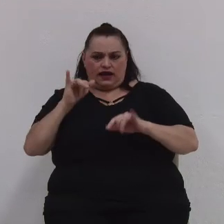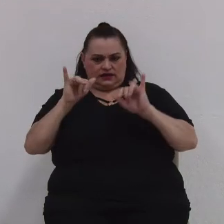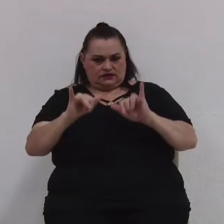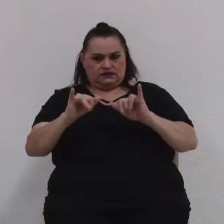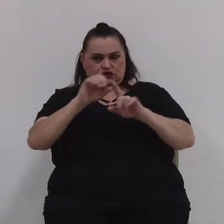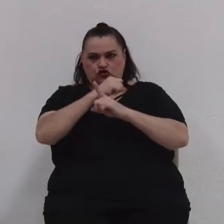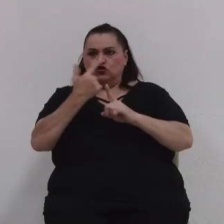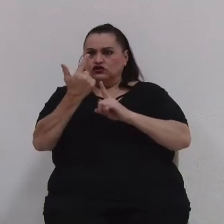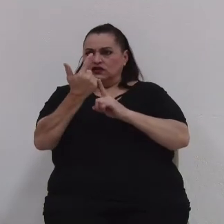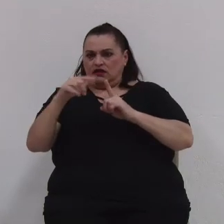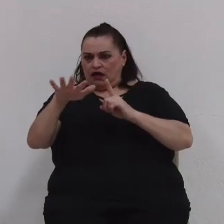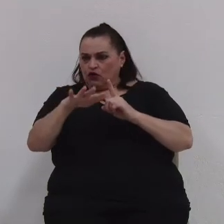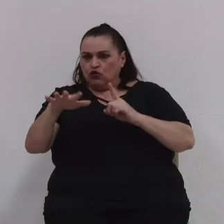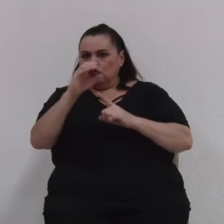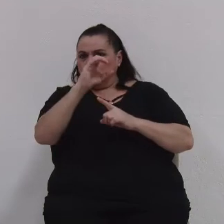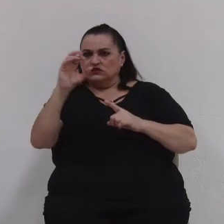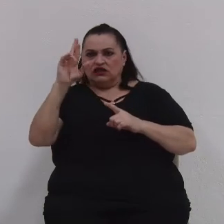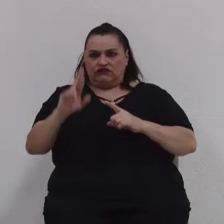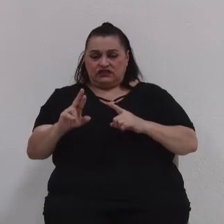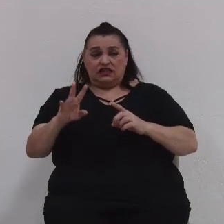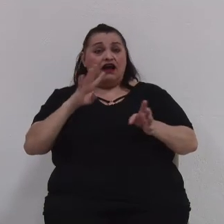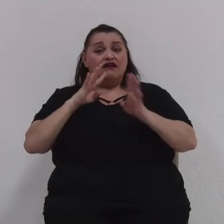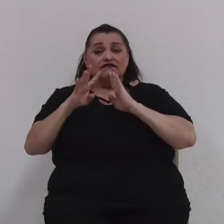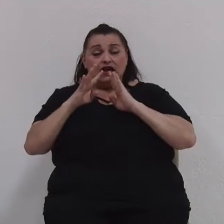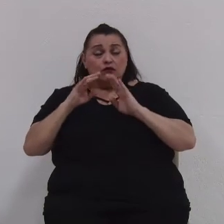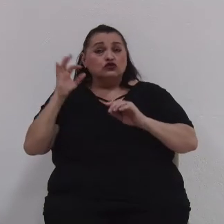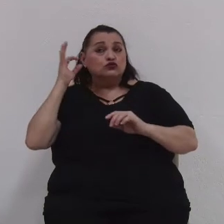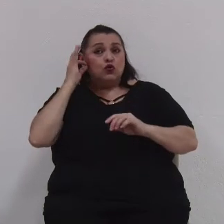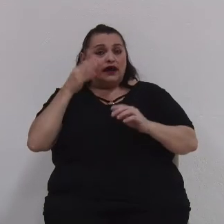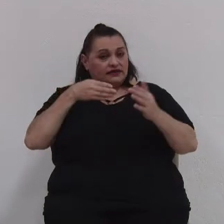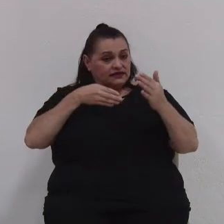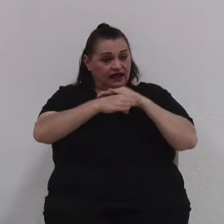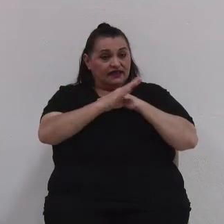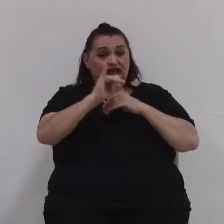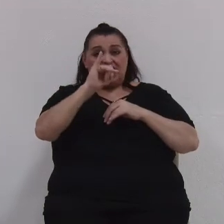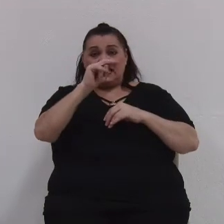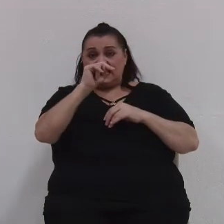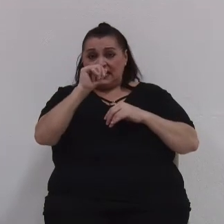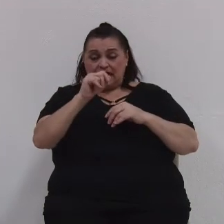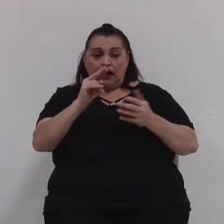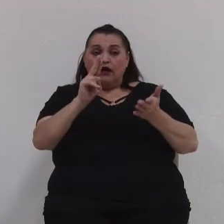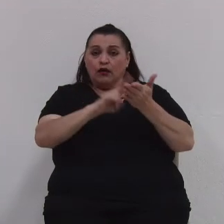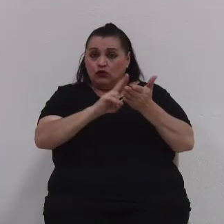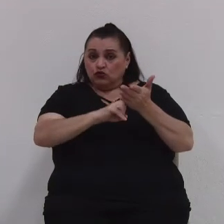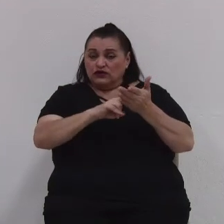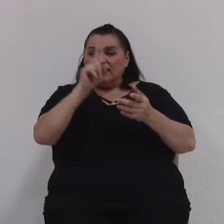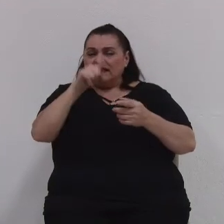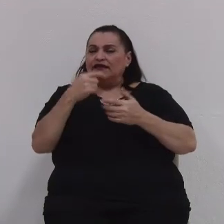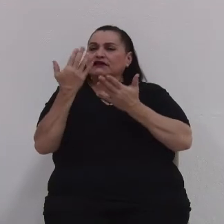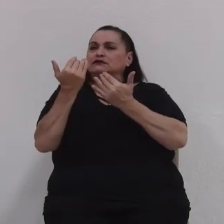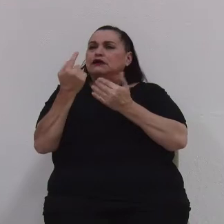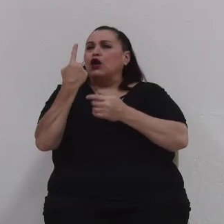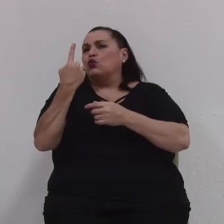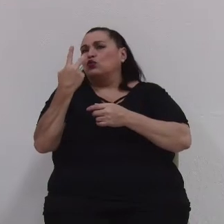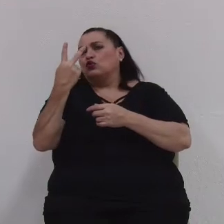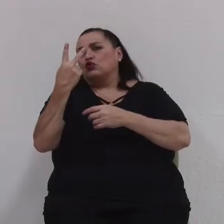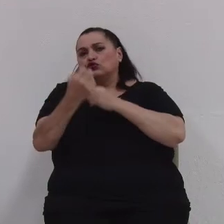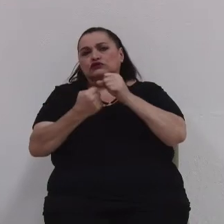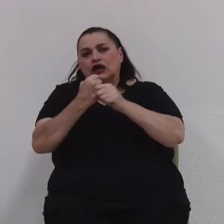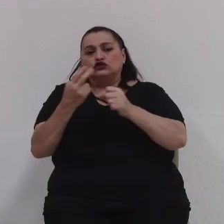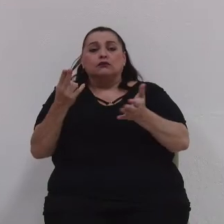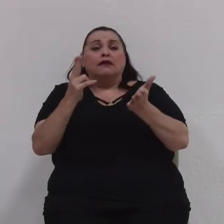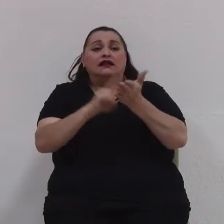sociedad costarricense. Cuando hablamos de que las mujeres accedan al INA, para que se apunten al INA tienen que esperar 1 o 2 años, tienen que